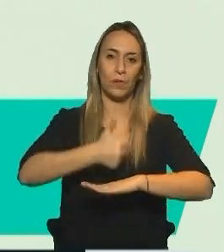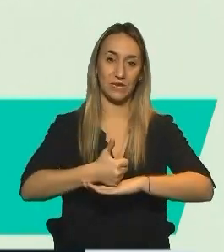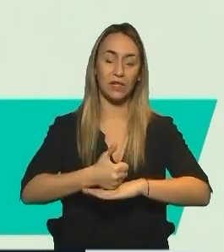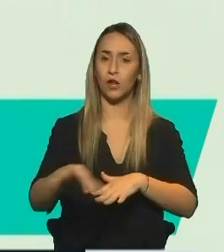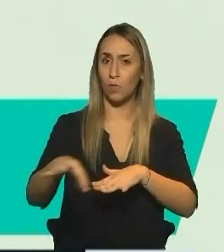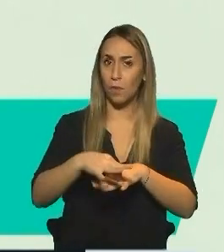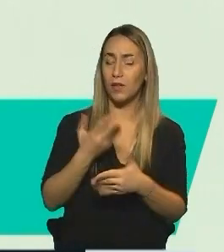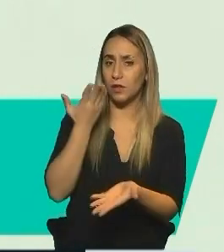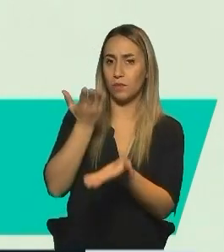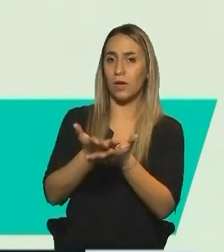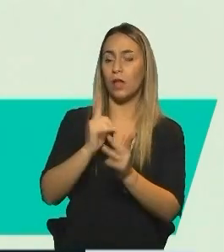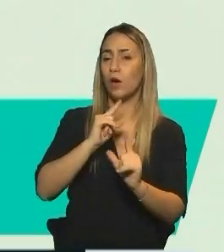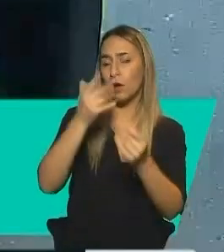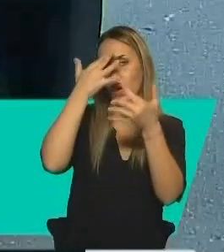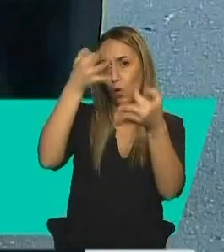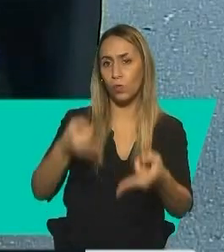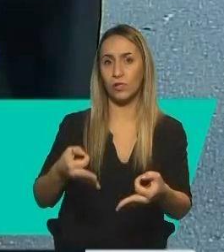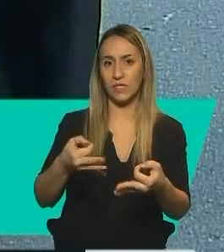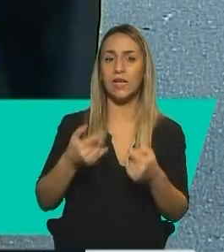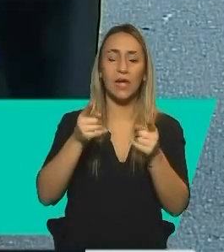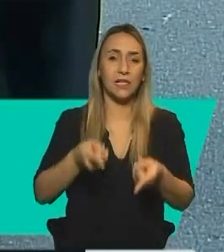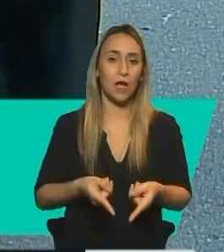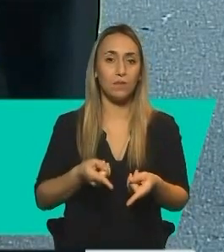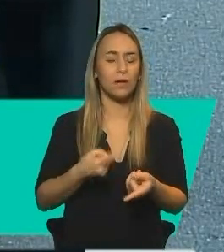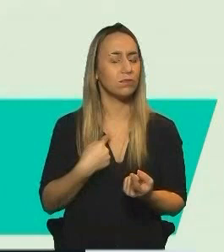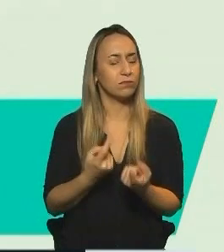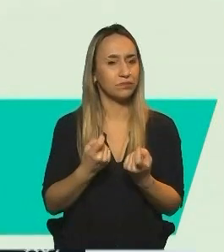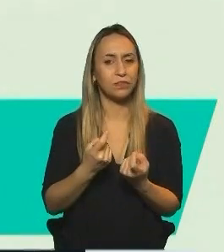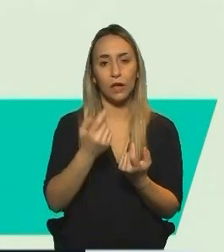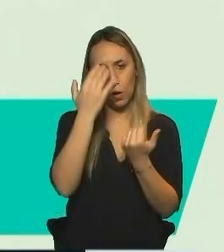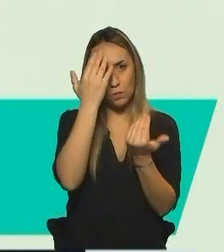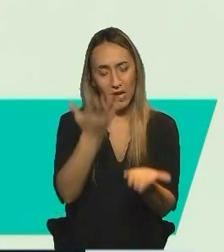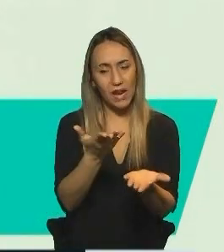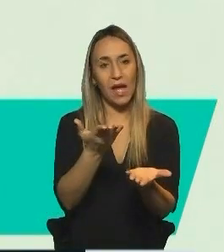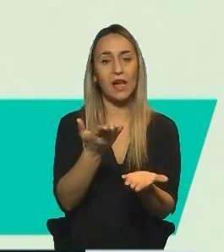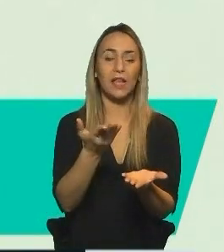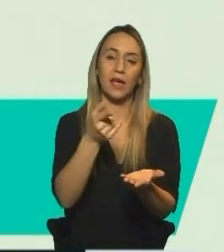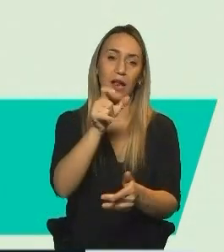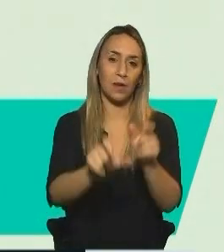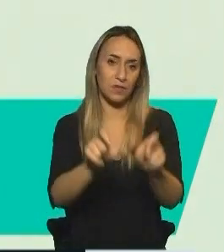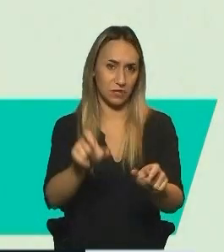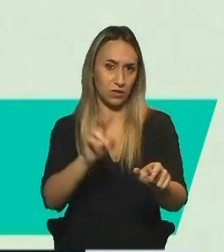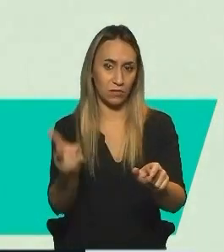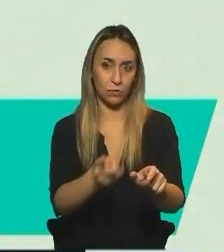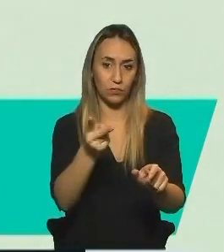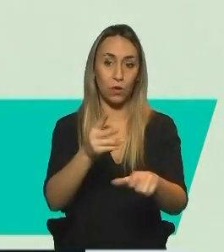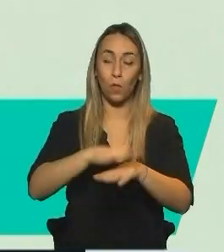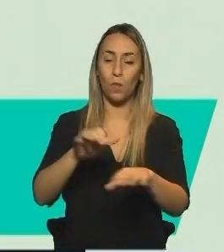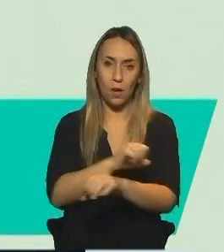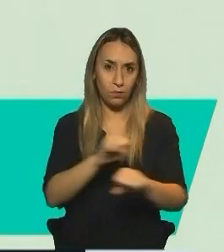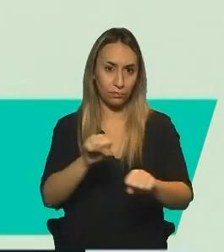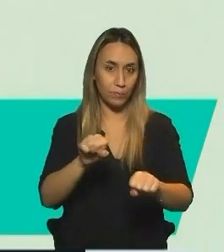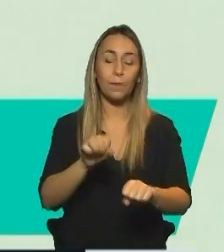pedido de justicia y con la necesidad de honrar y recordar a las víctimas del atentado. Así fue el acto